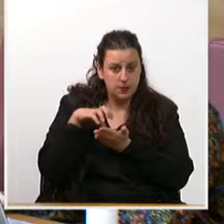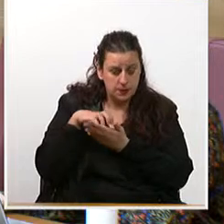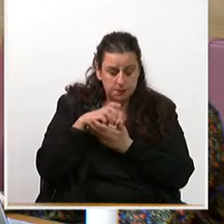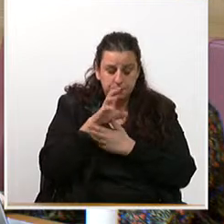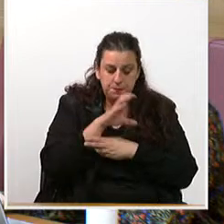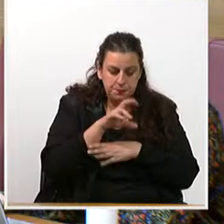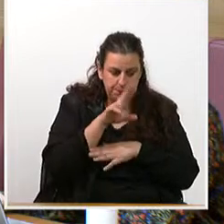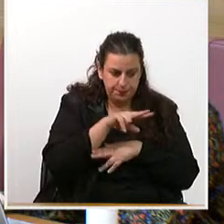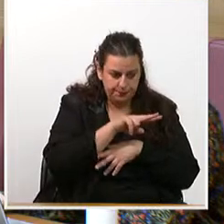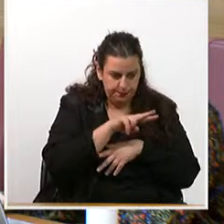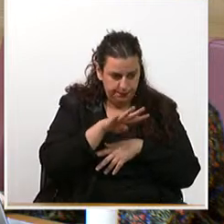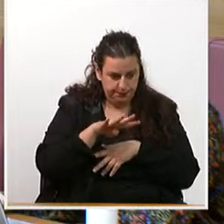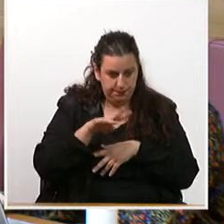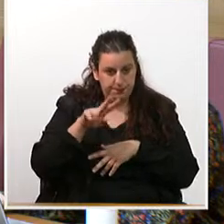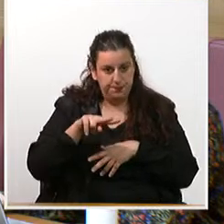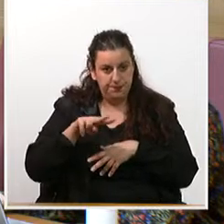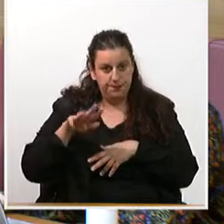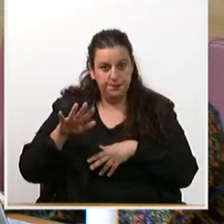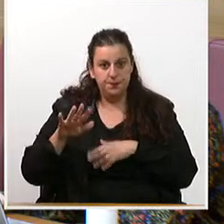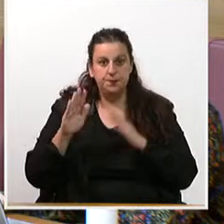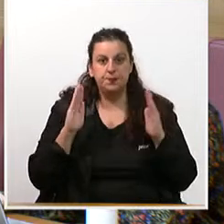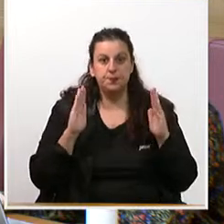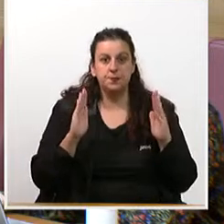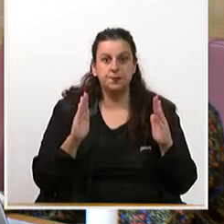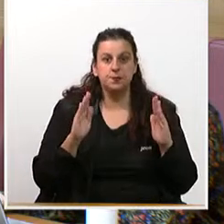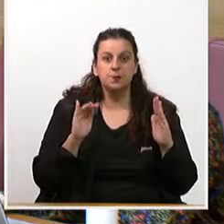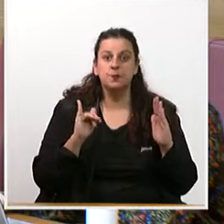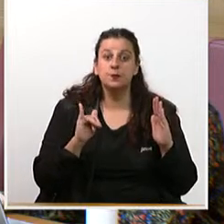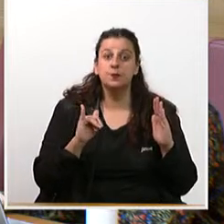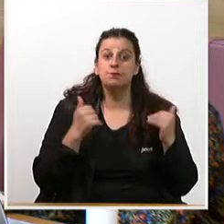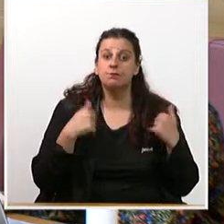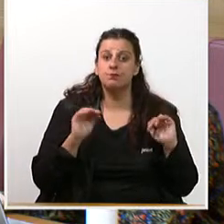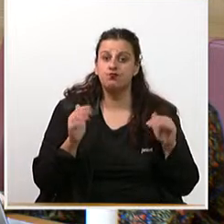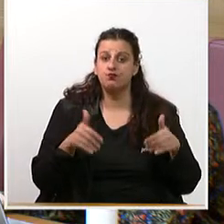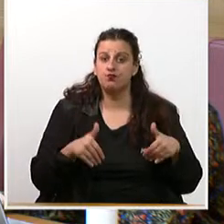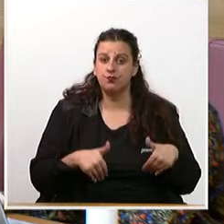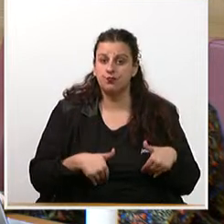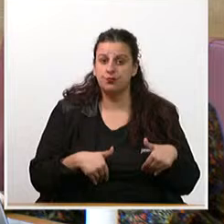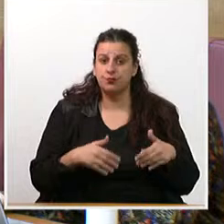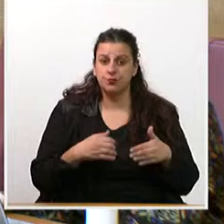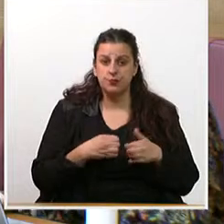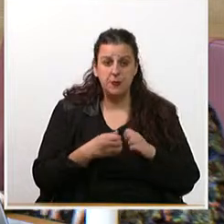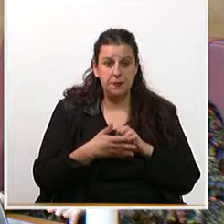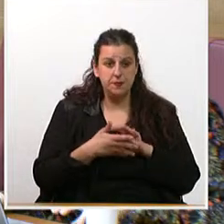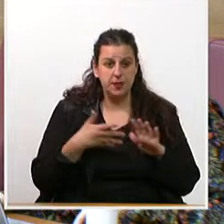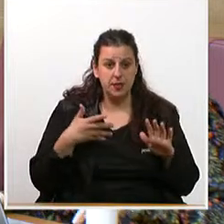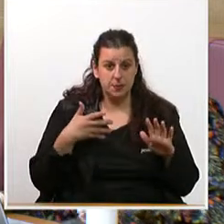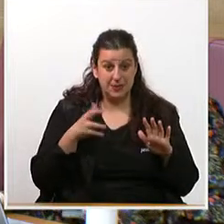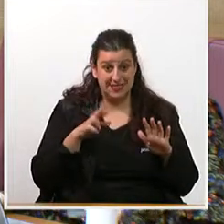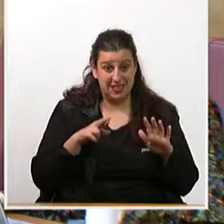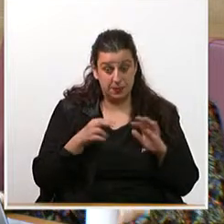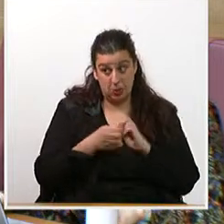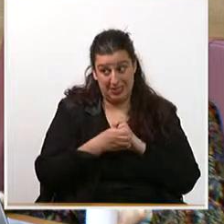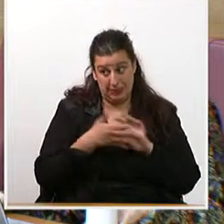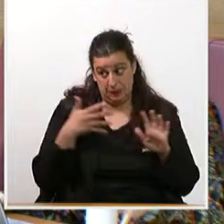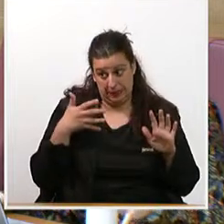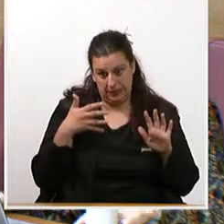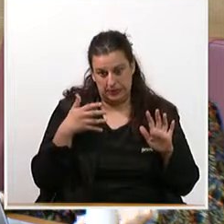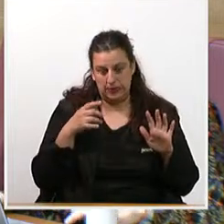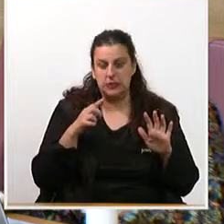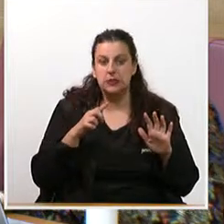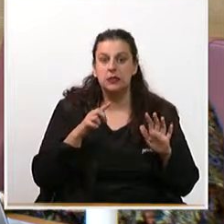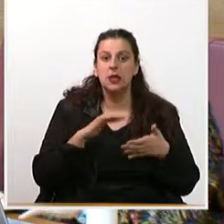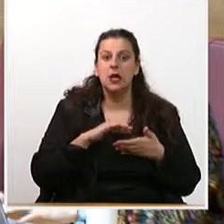2024-2025 donde estarán finalizadas de forma Exprés repito de forma Exprés y con